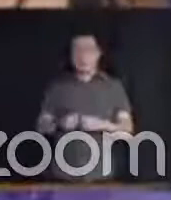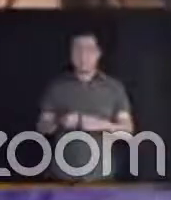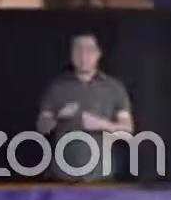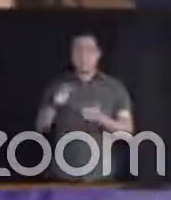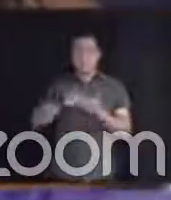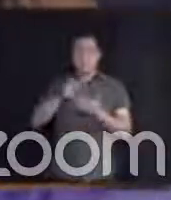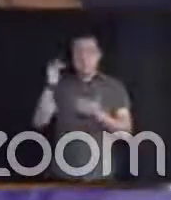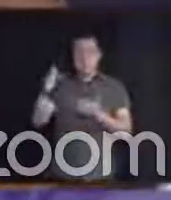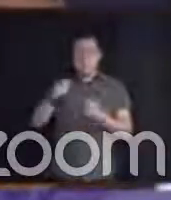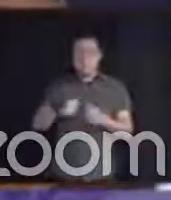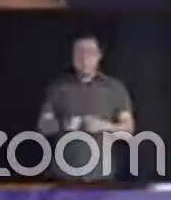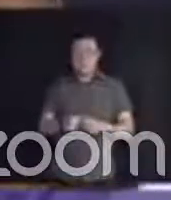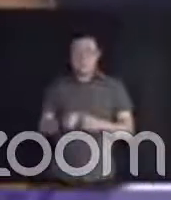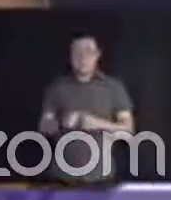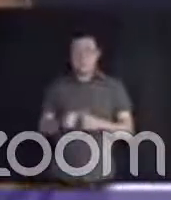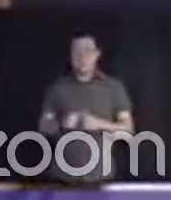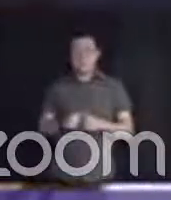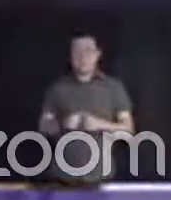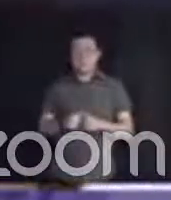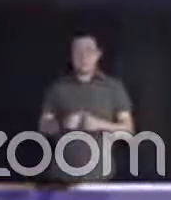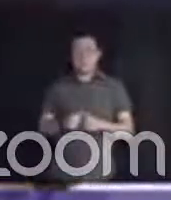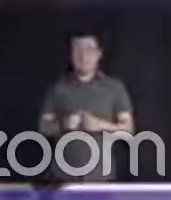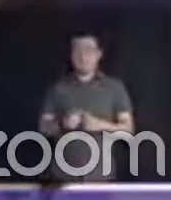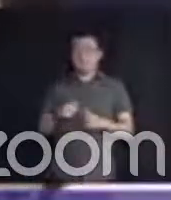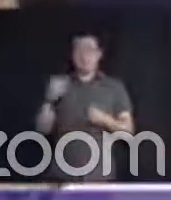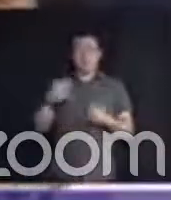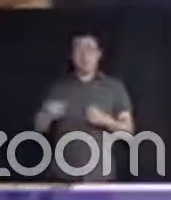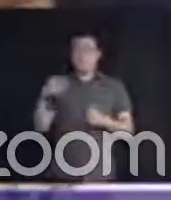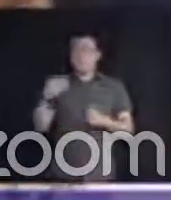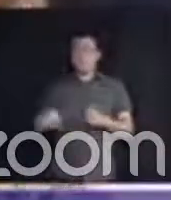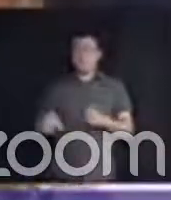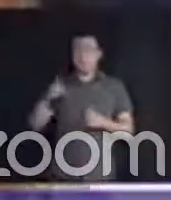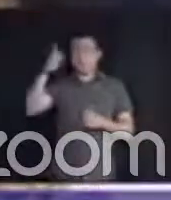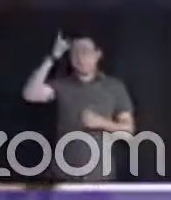Saludos a todos. Gracias.